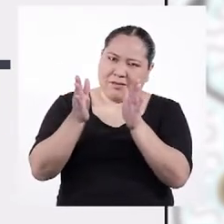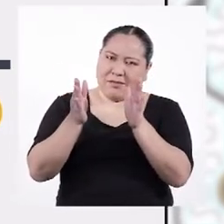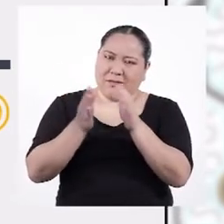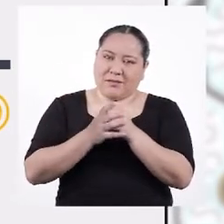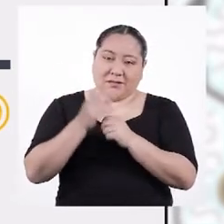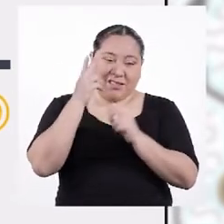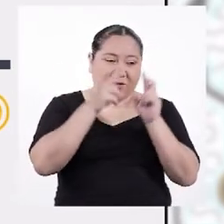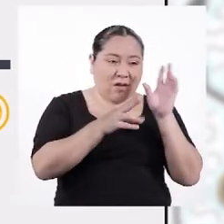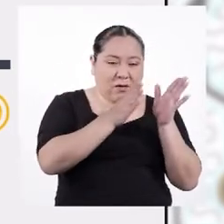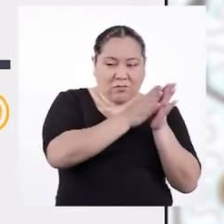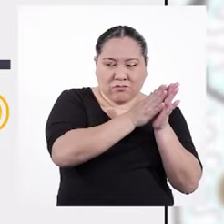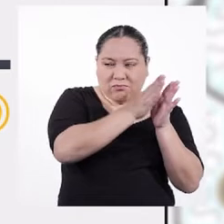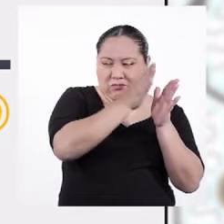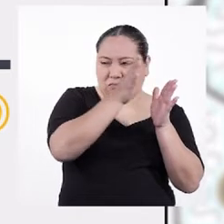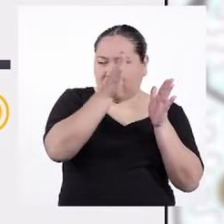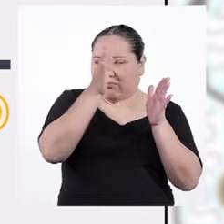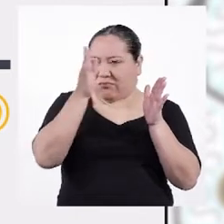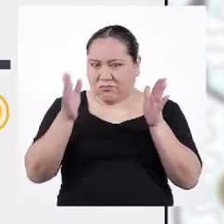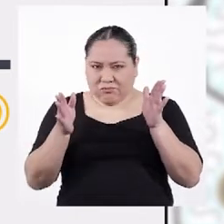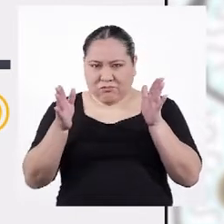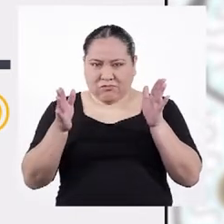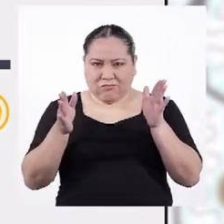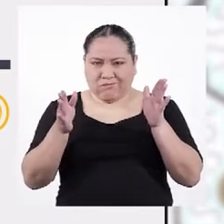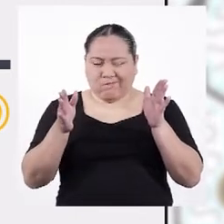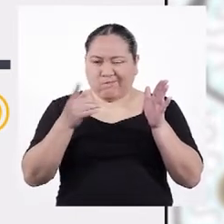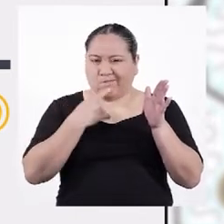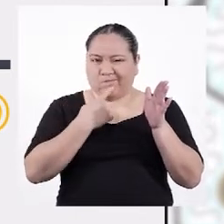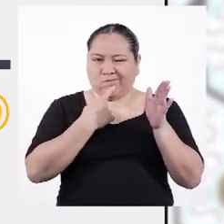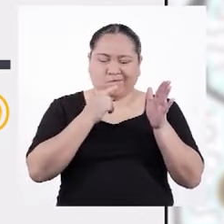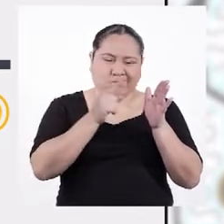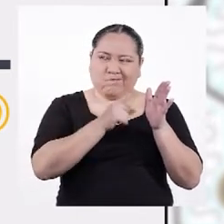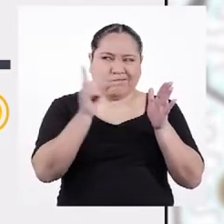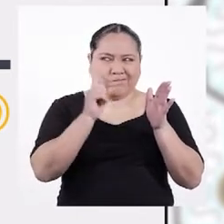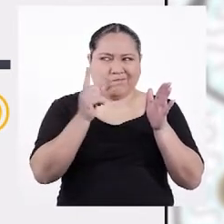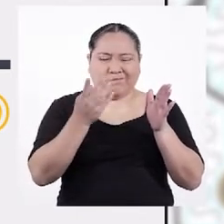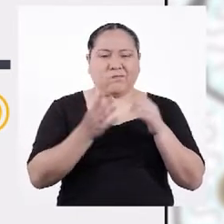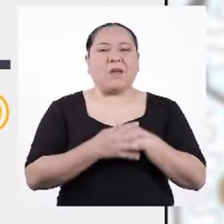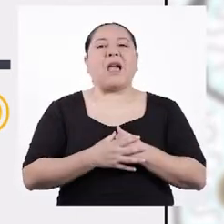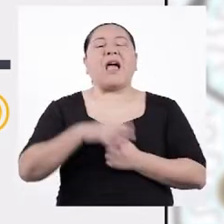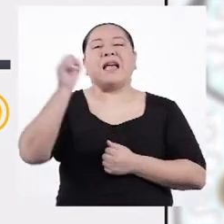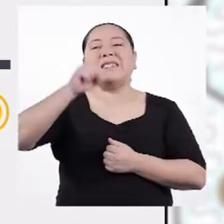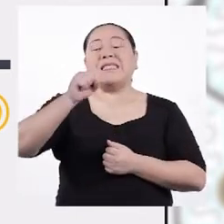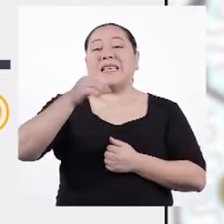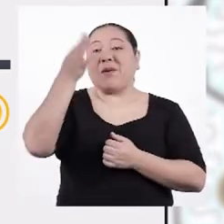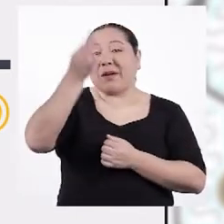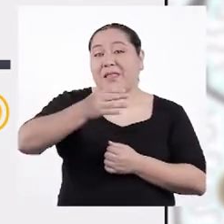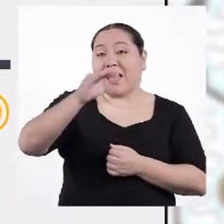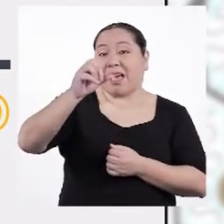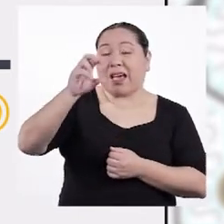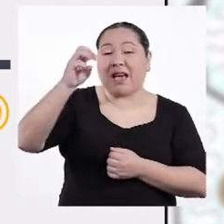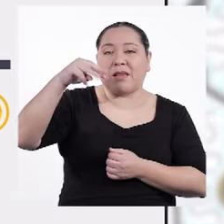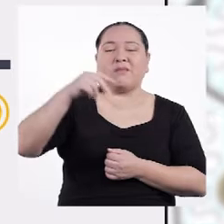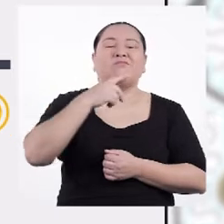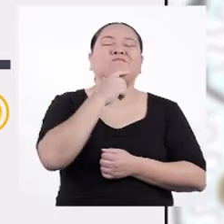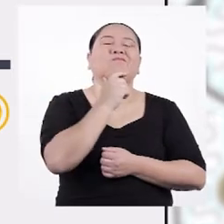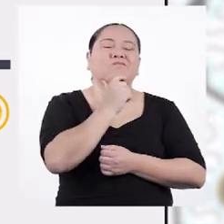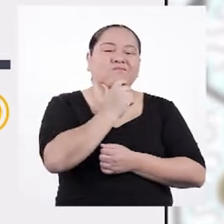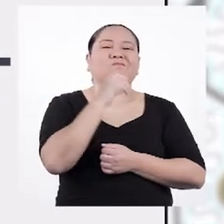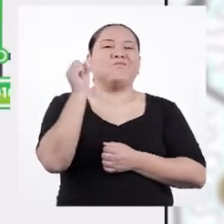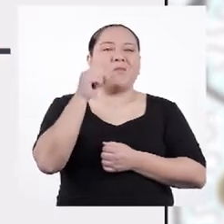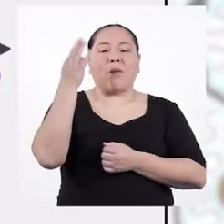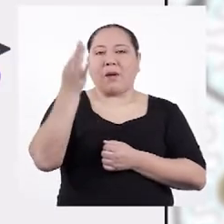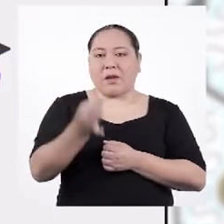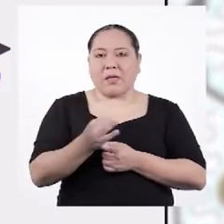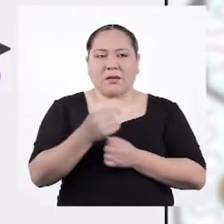Si vemos bien en toda la recta, eso no es así. Tienes razón, Carmen. Es cierto, chicos. Si